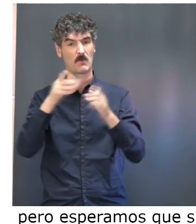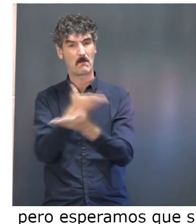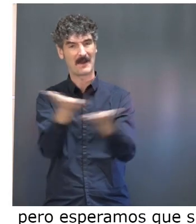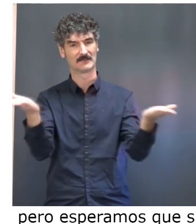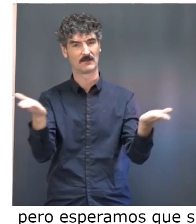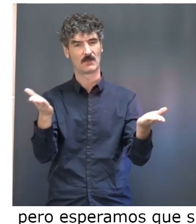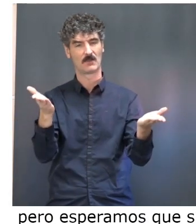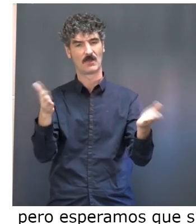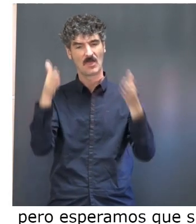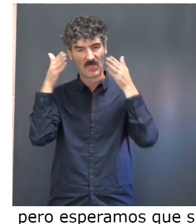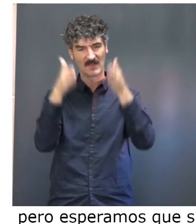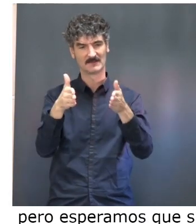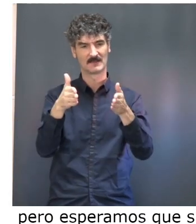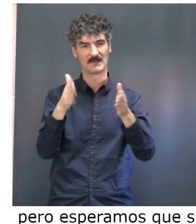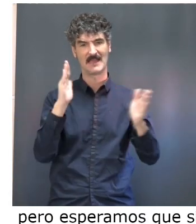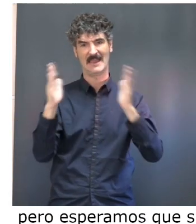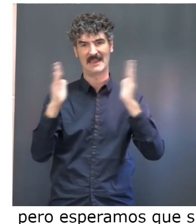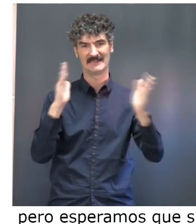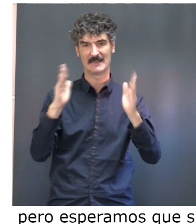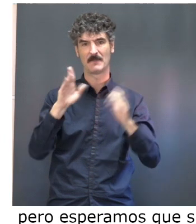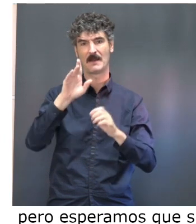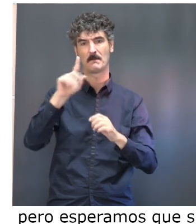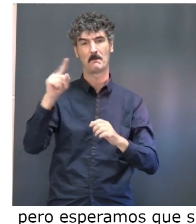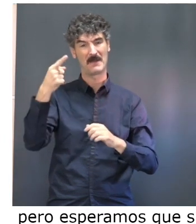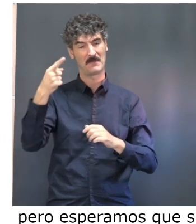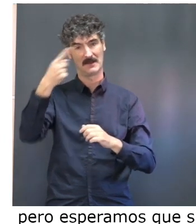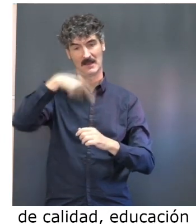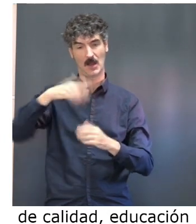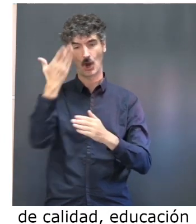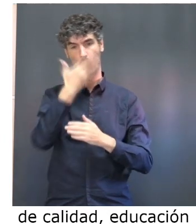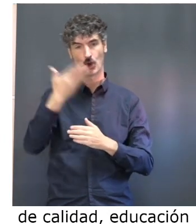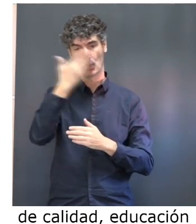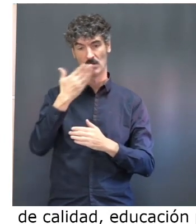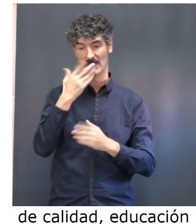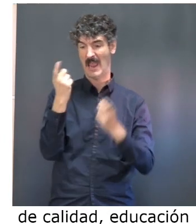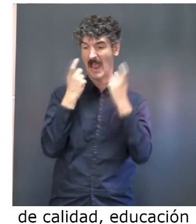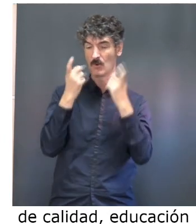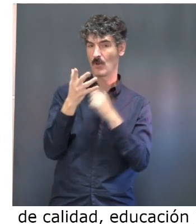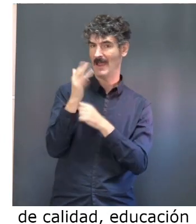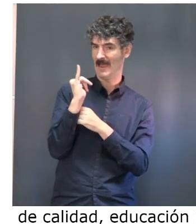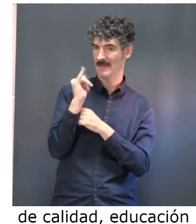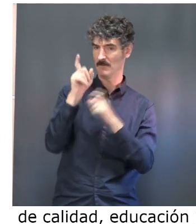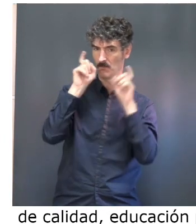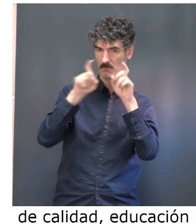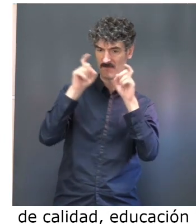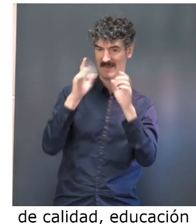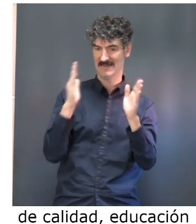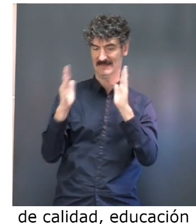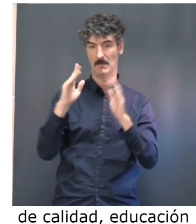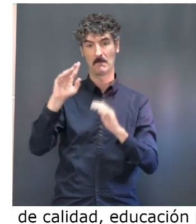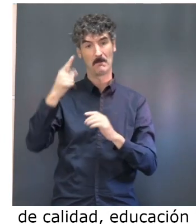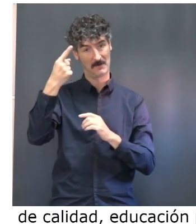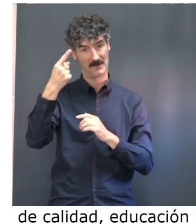está centrada en la etapa de primaria para coles que tengan alumnos y profes en la etapa de